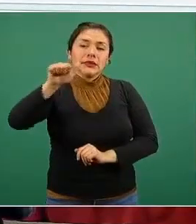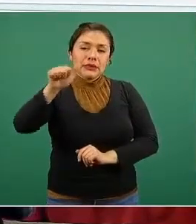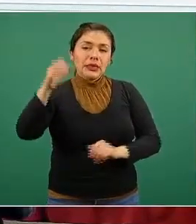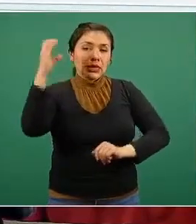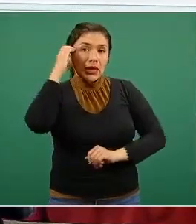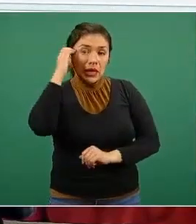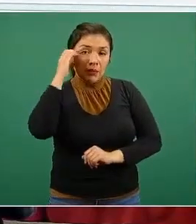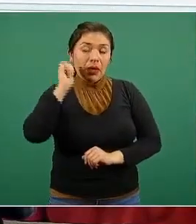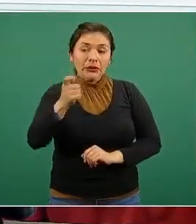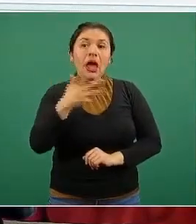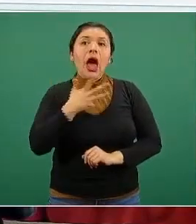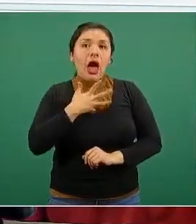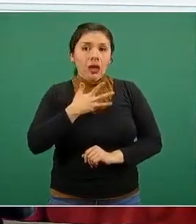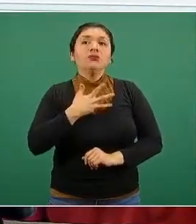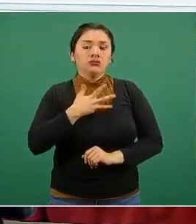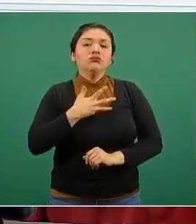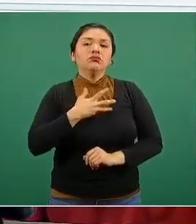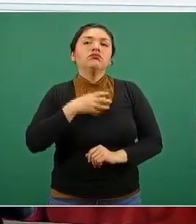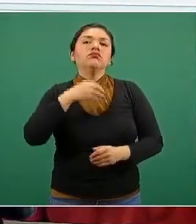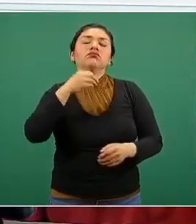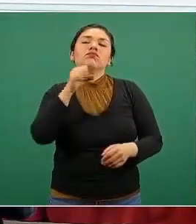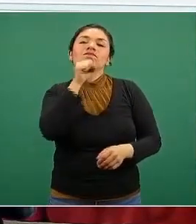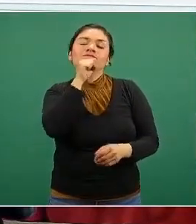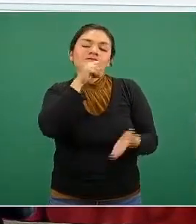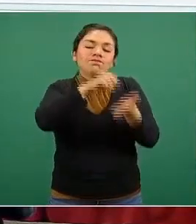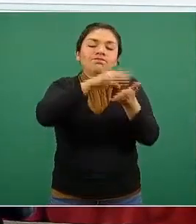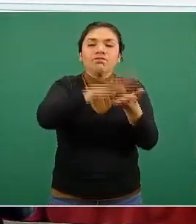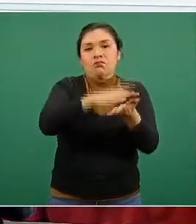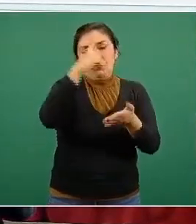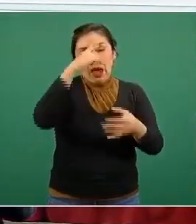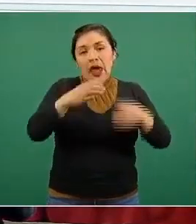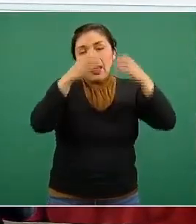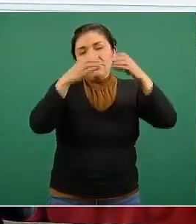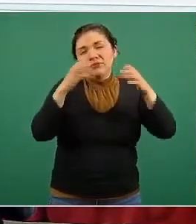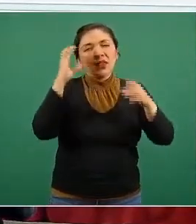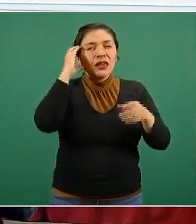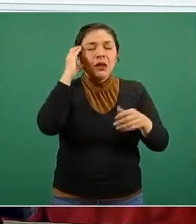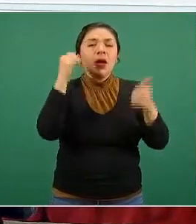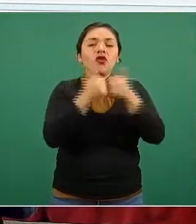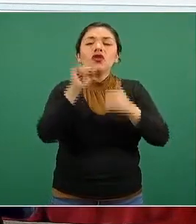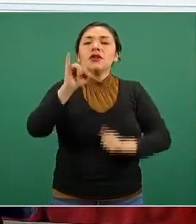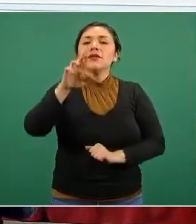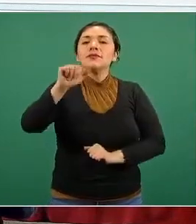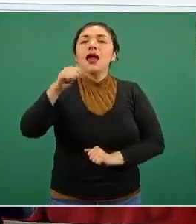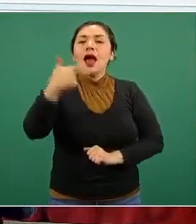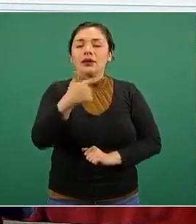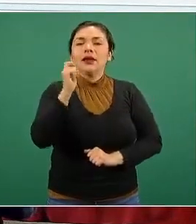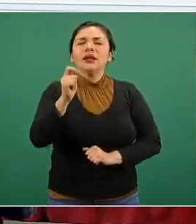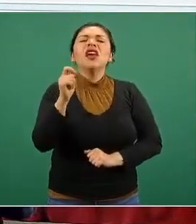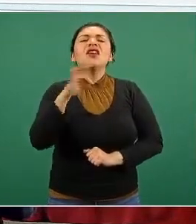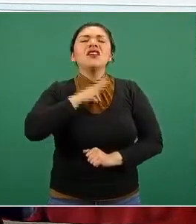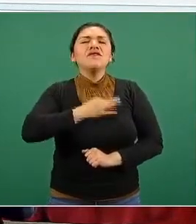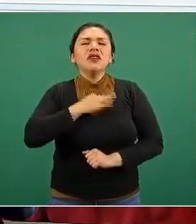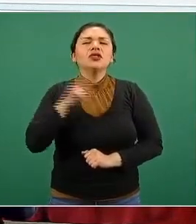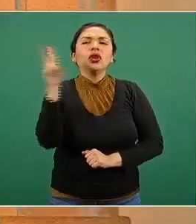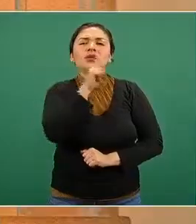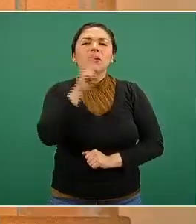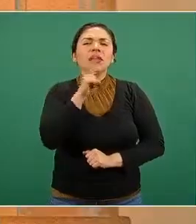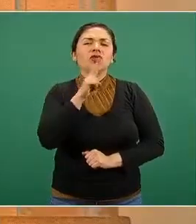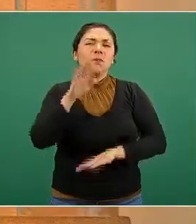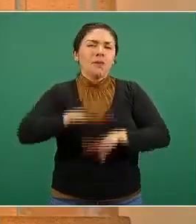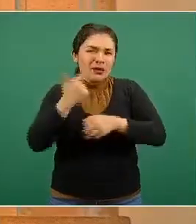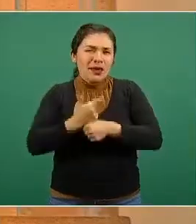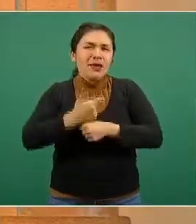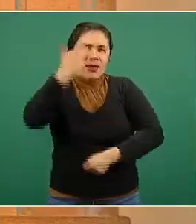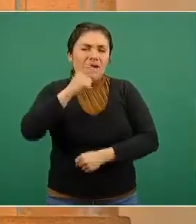31.716 que en un momento están etiquetadas como camas para pacientes con IRA, es decir, infección respiratoria aguda grave, que